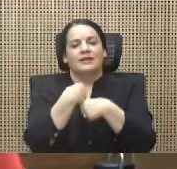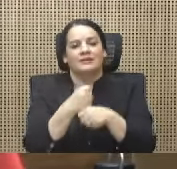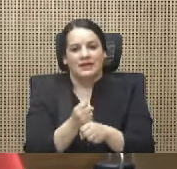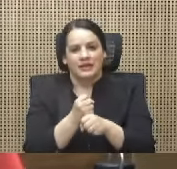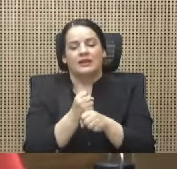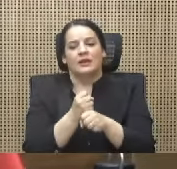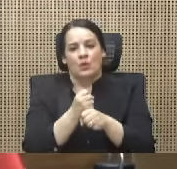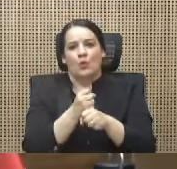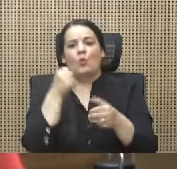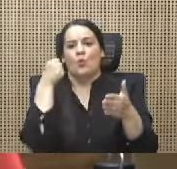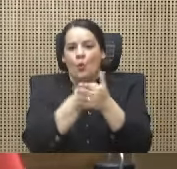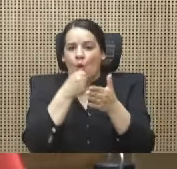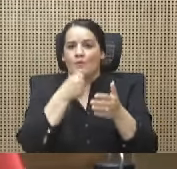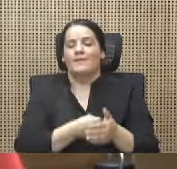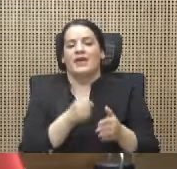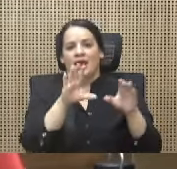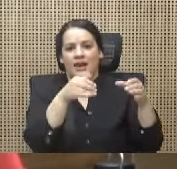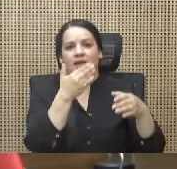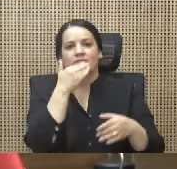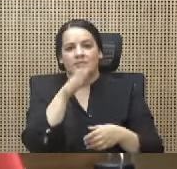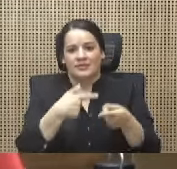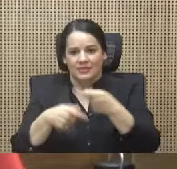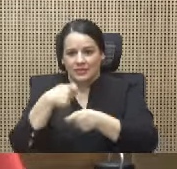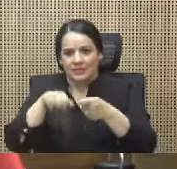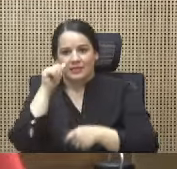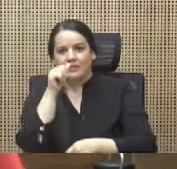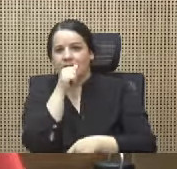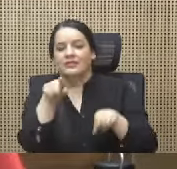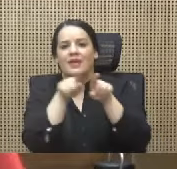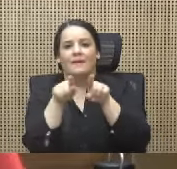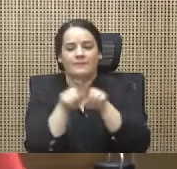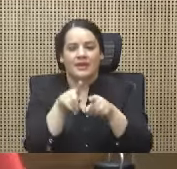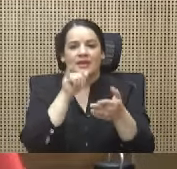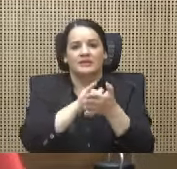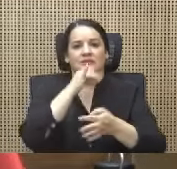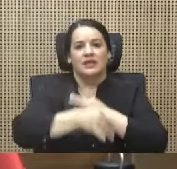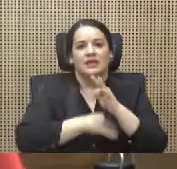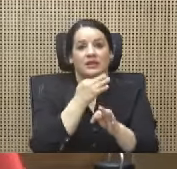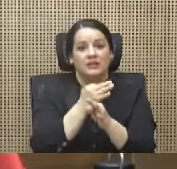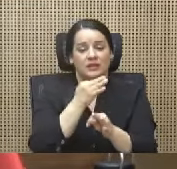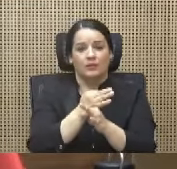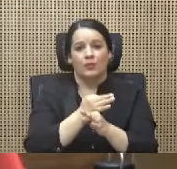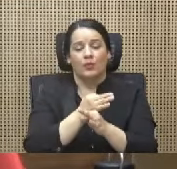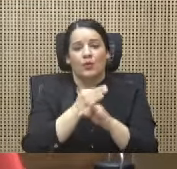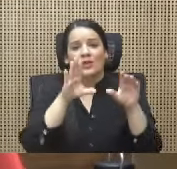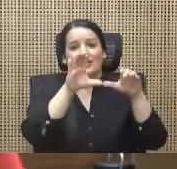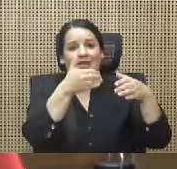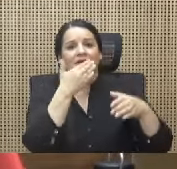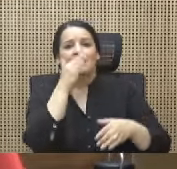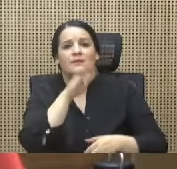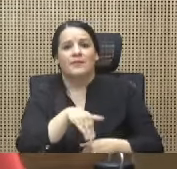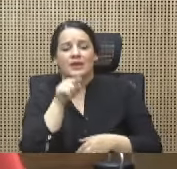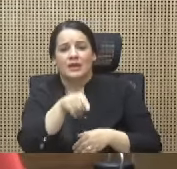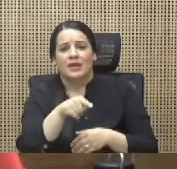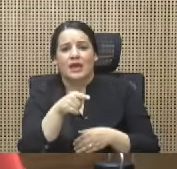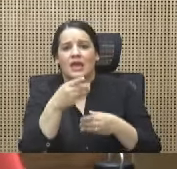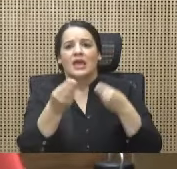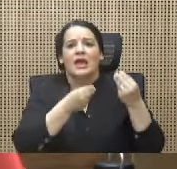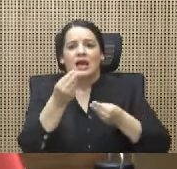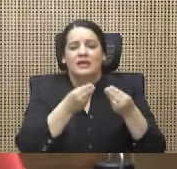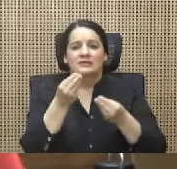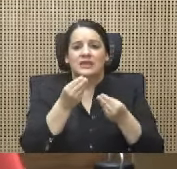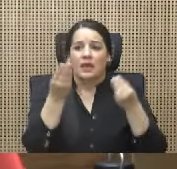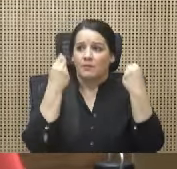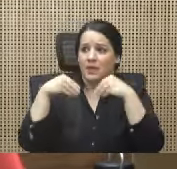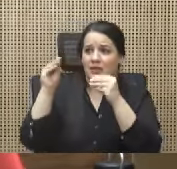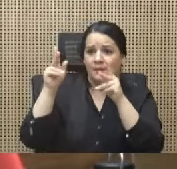golpe contundente al narcotráfico, pero también hay que darle un golpe contundente a este tipo de crimen organizado, que lucra con las personas.